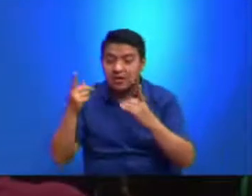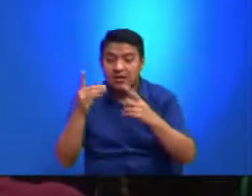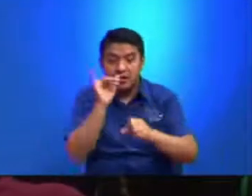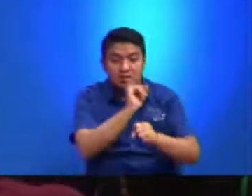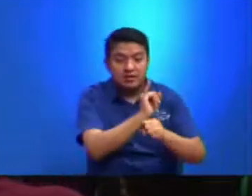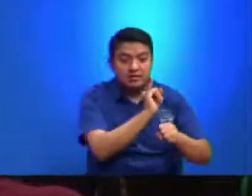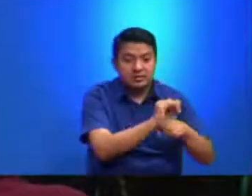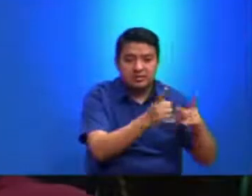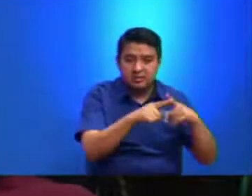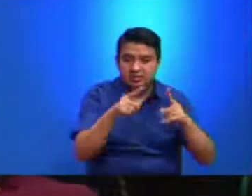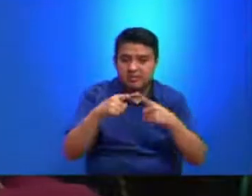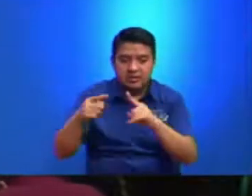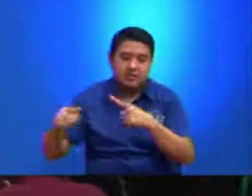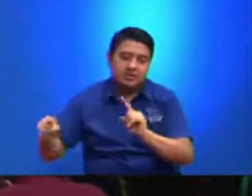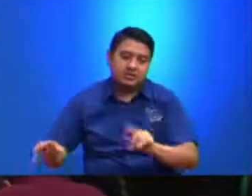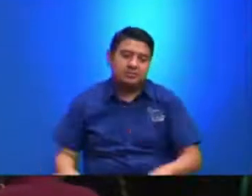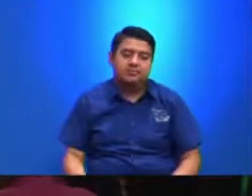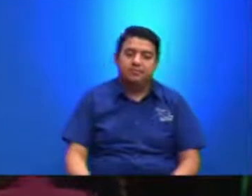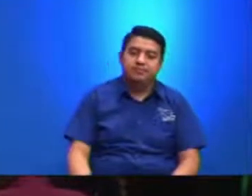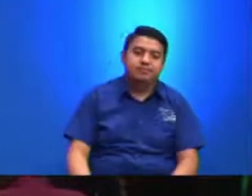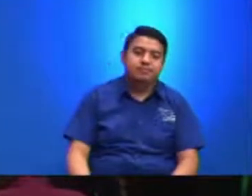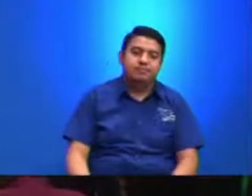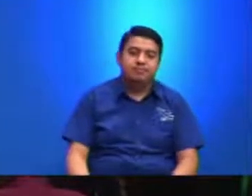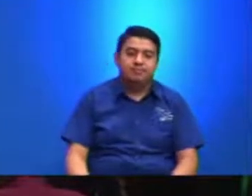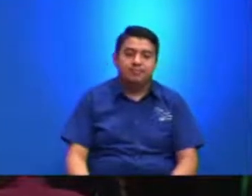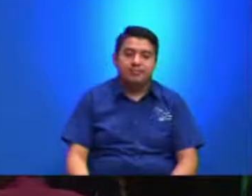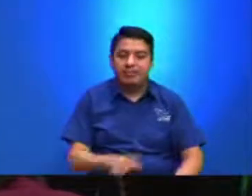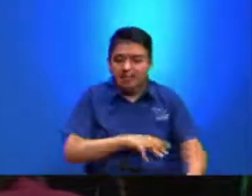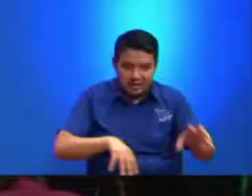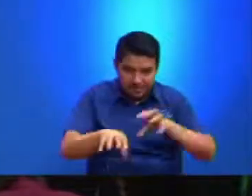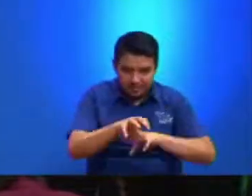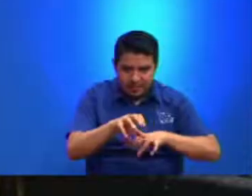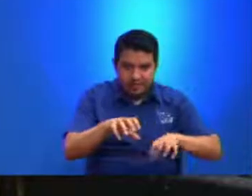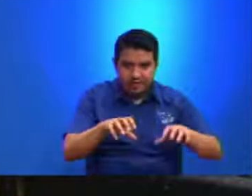Se lo va a poner de otra manera, pues. Lo que dice la Biblia.